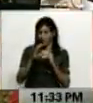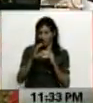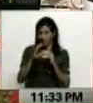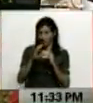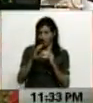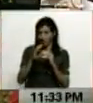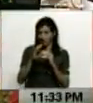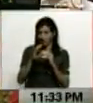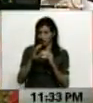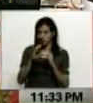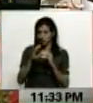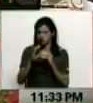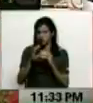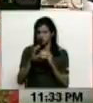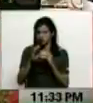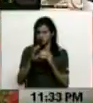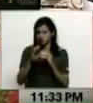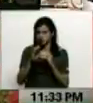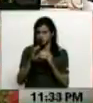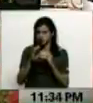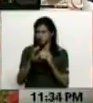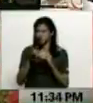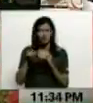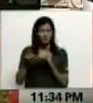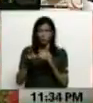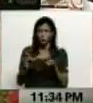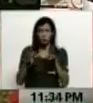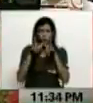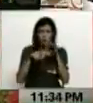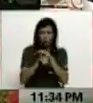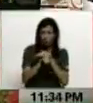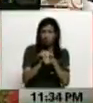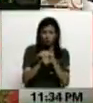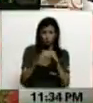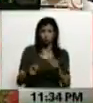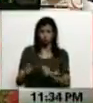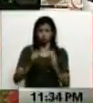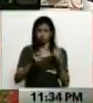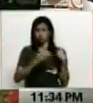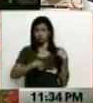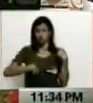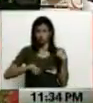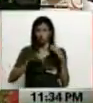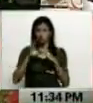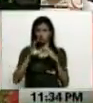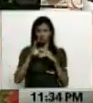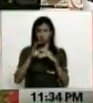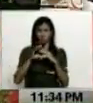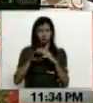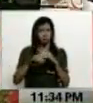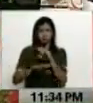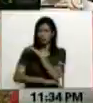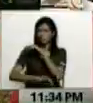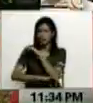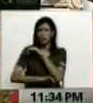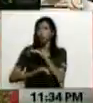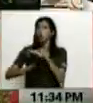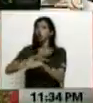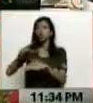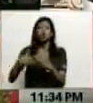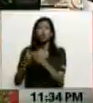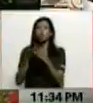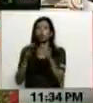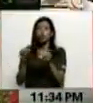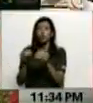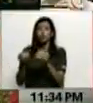caja grande un antro de corrupción al final ellos terminaban toditos